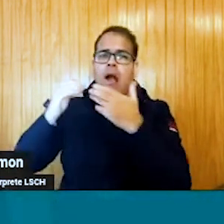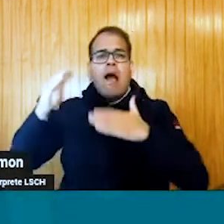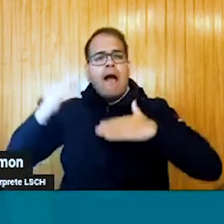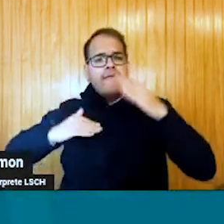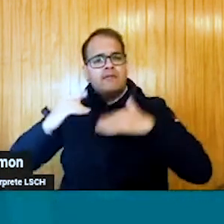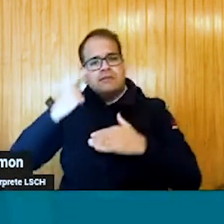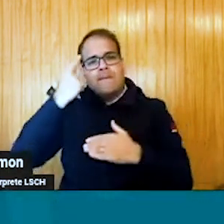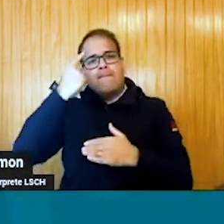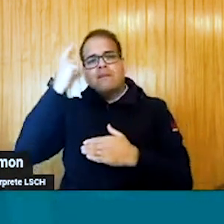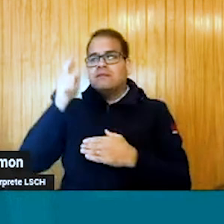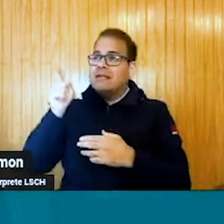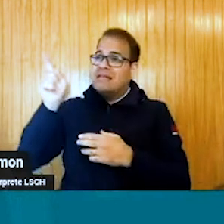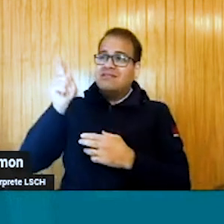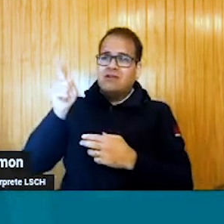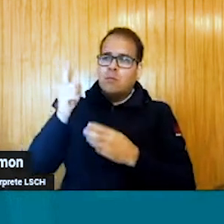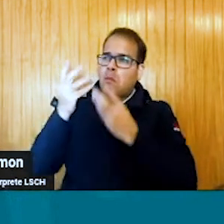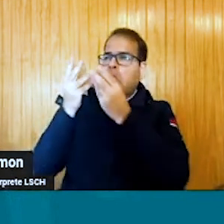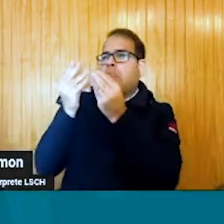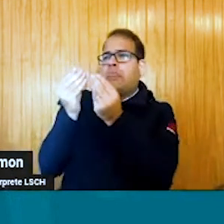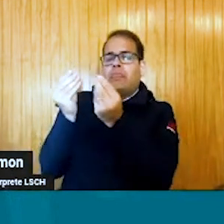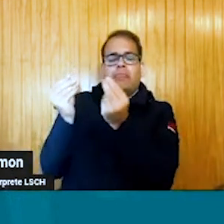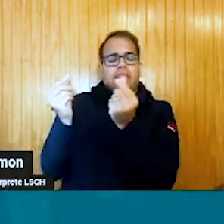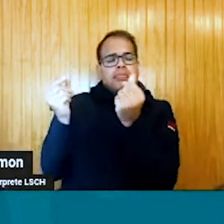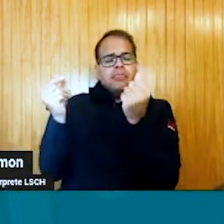hacerse invisibles después de